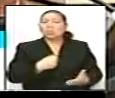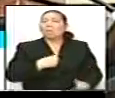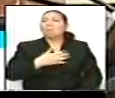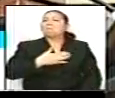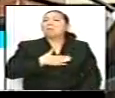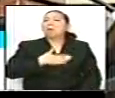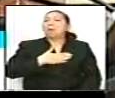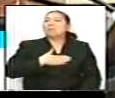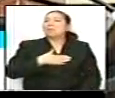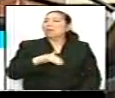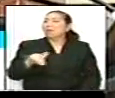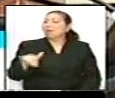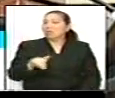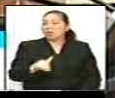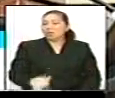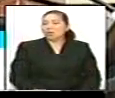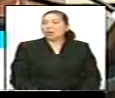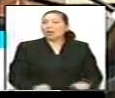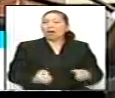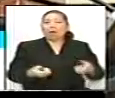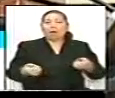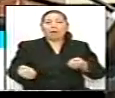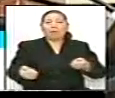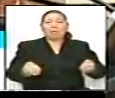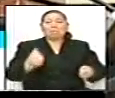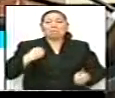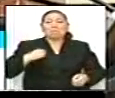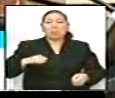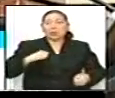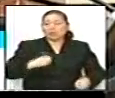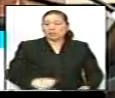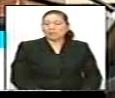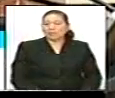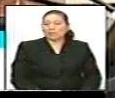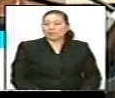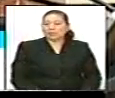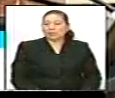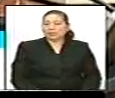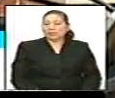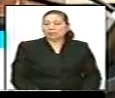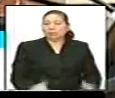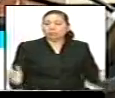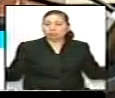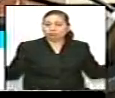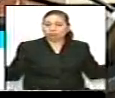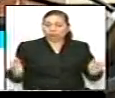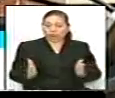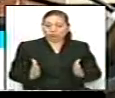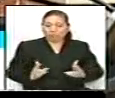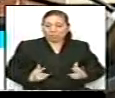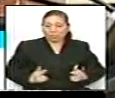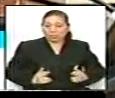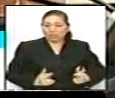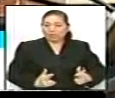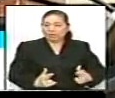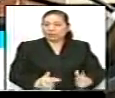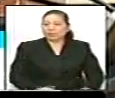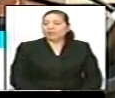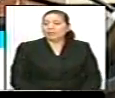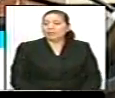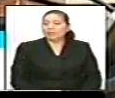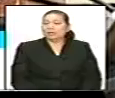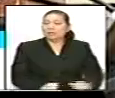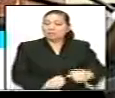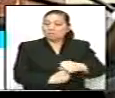propiedad, igualito los camiones de municipalidades han angostado el río Rima pasando